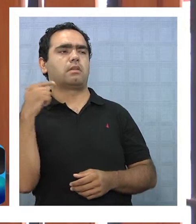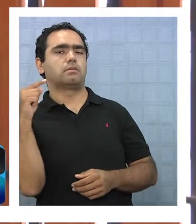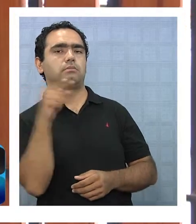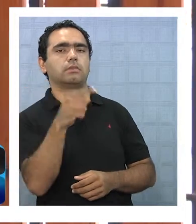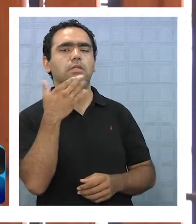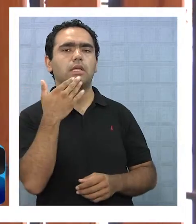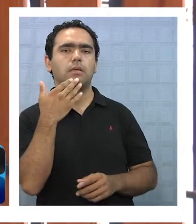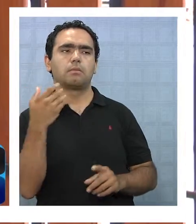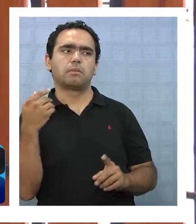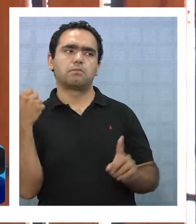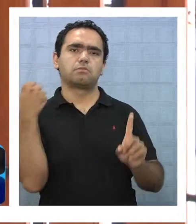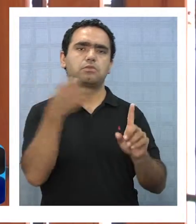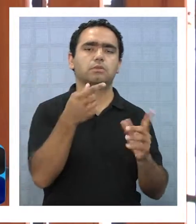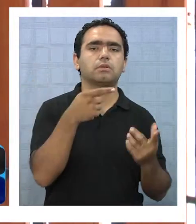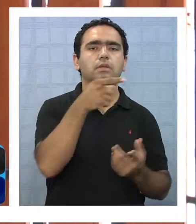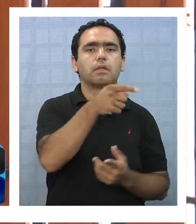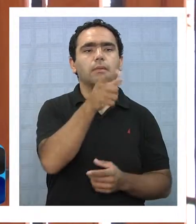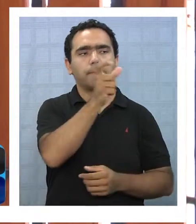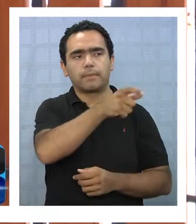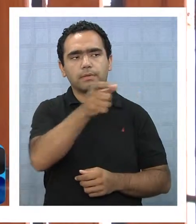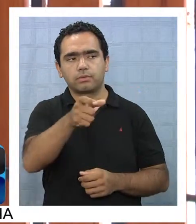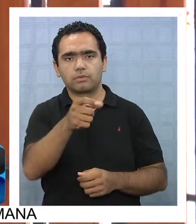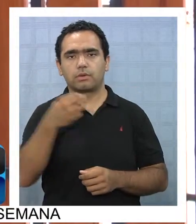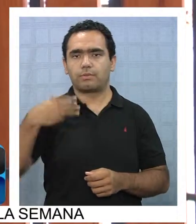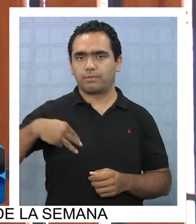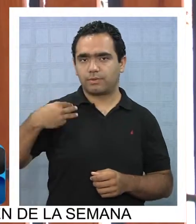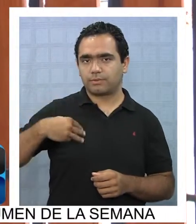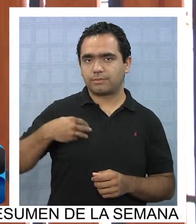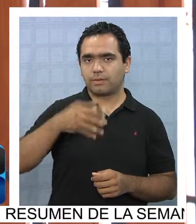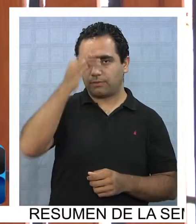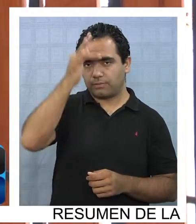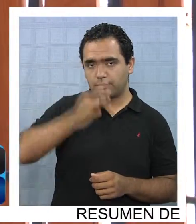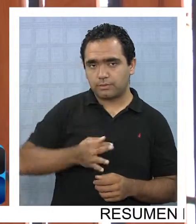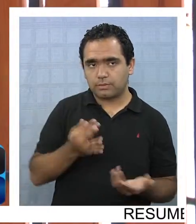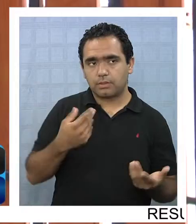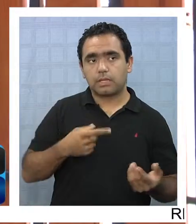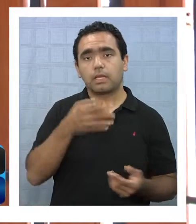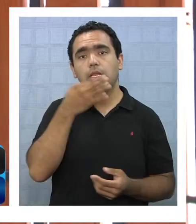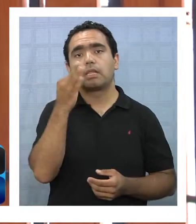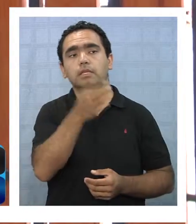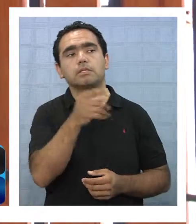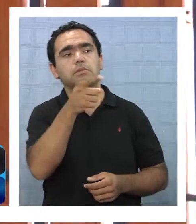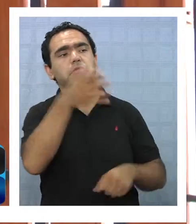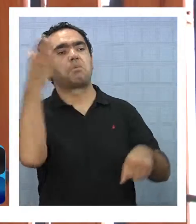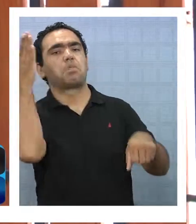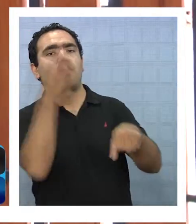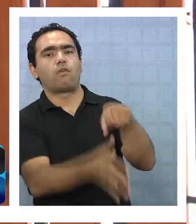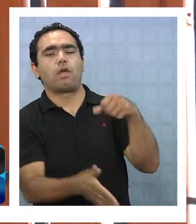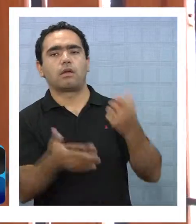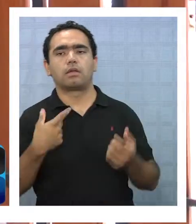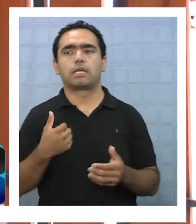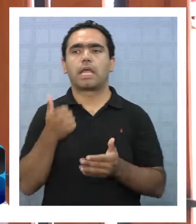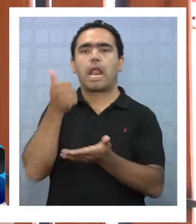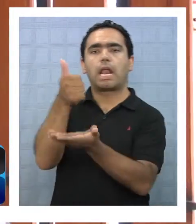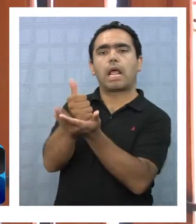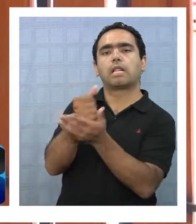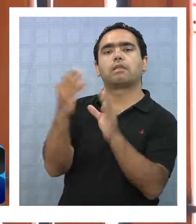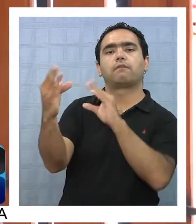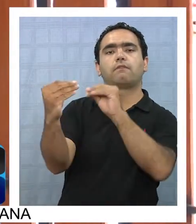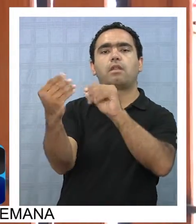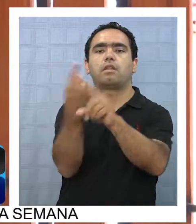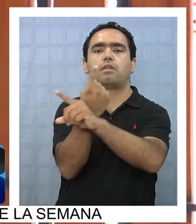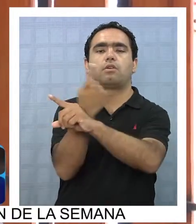e intimida a funcionarios municipales en ejercicio de sus funciones, diciéndoles que los va a echar del municipio, que va a hablar con el